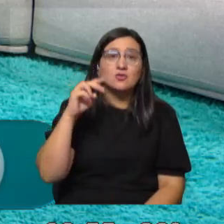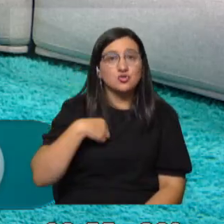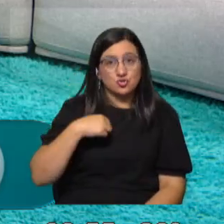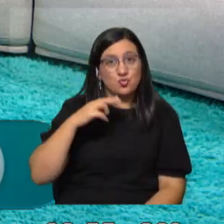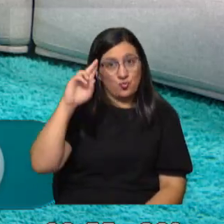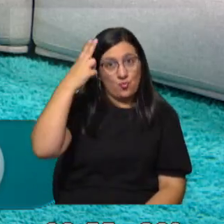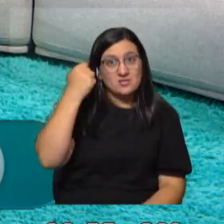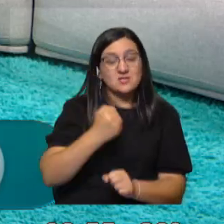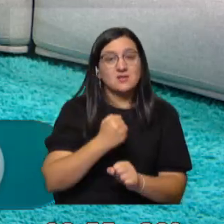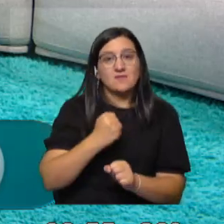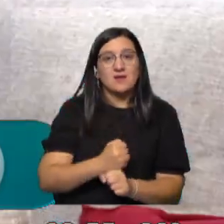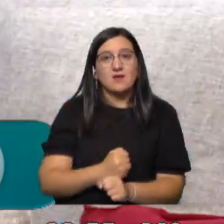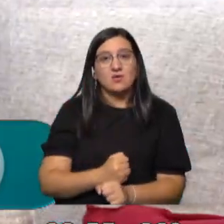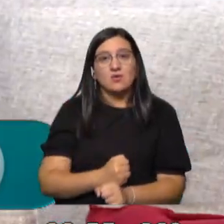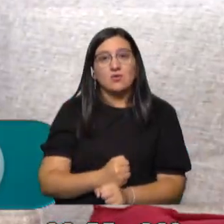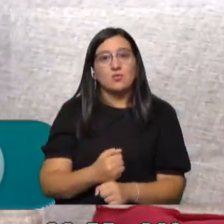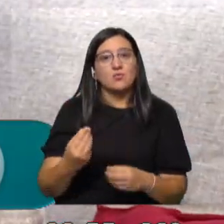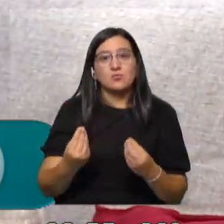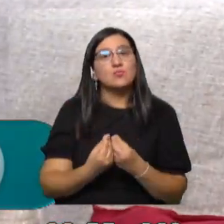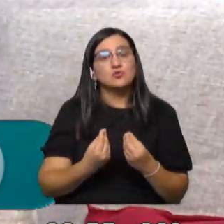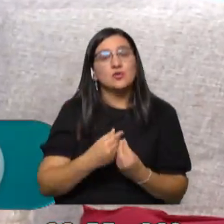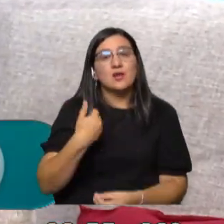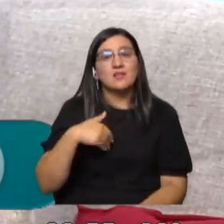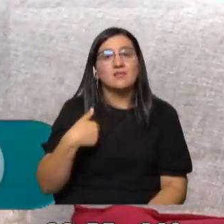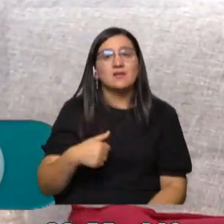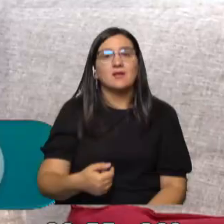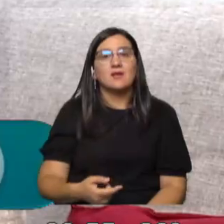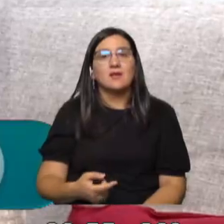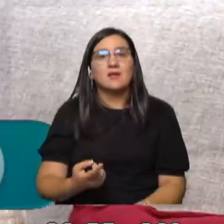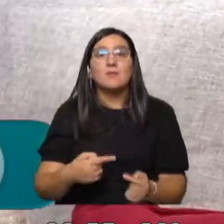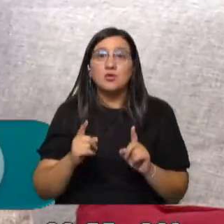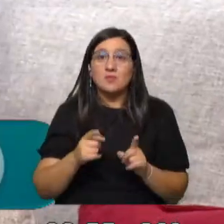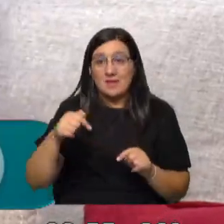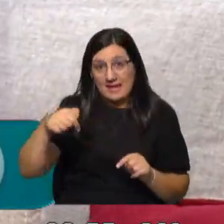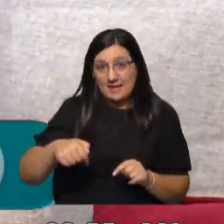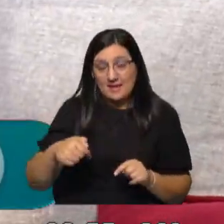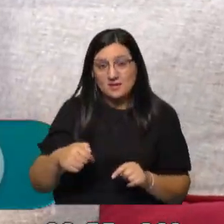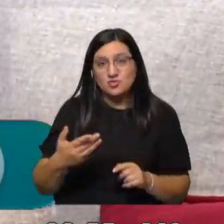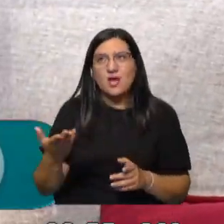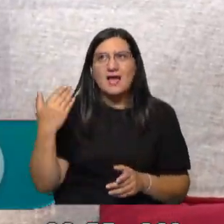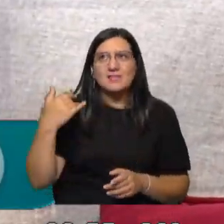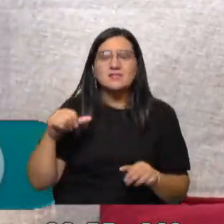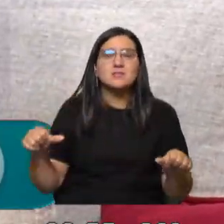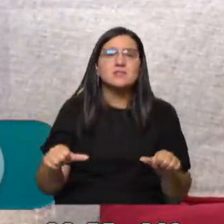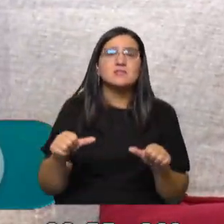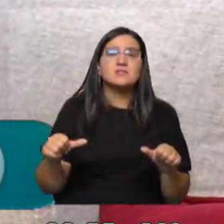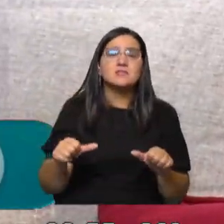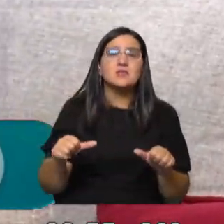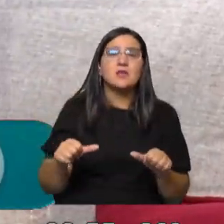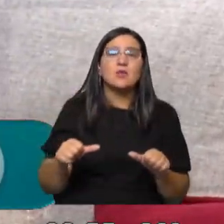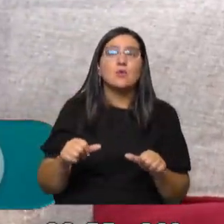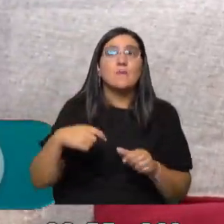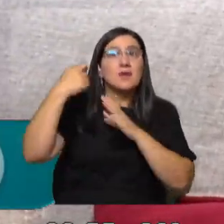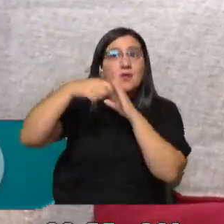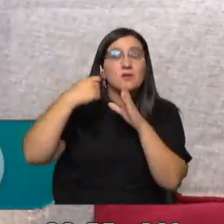uruguaya, que trabajo bastante allá, pero también acá. Antes había hecho una película que se llama Desperté con un sueño,